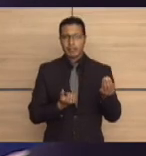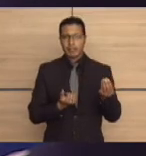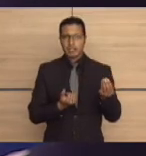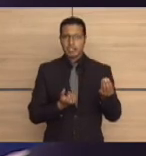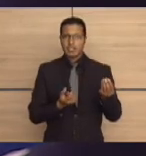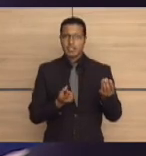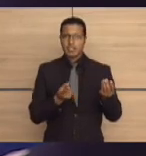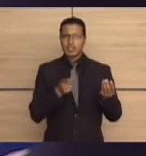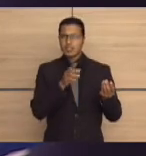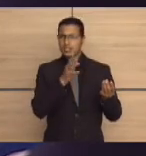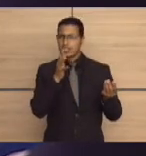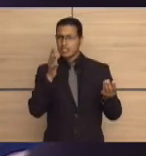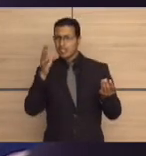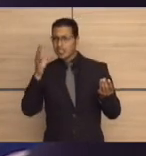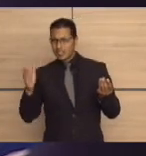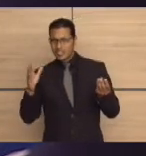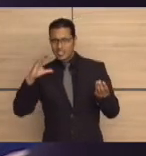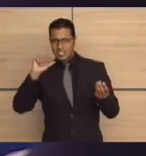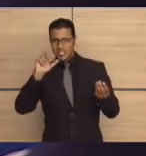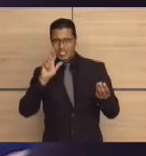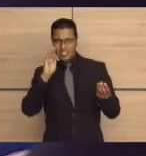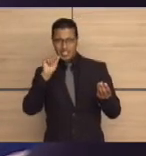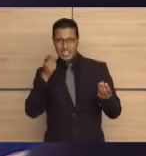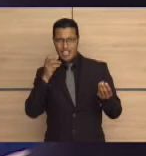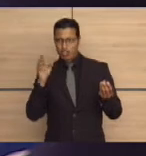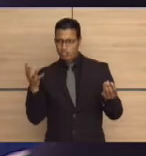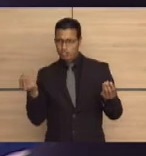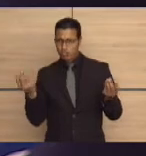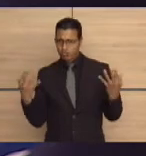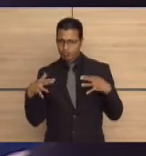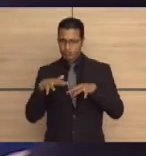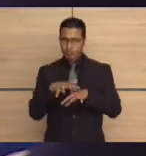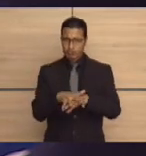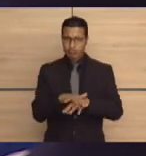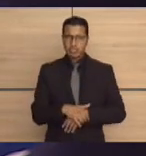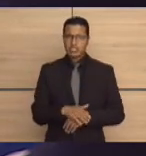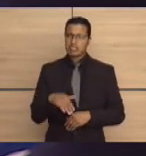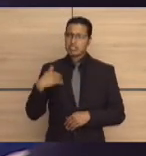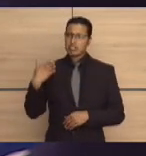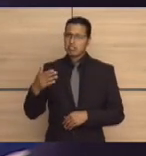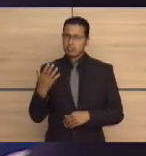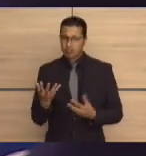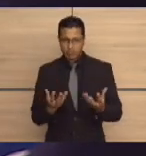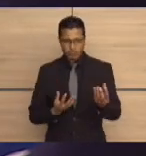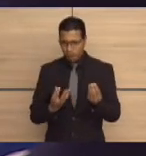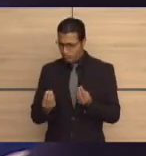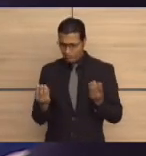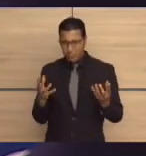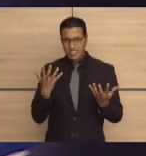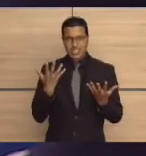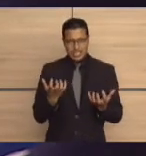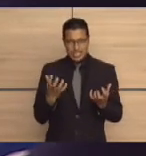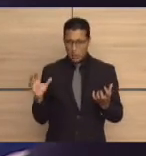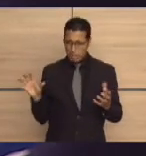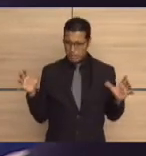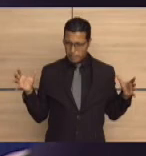y que llegaba hasta Cartago, aunque después Jorge Robledo avanzó por el Cañón del Cauca, tratando de incorporar toda